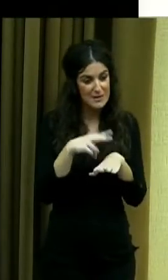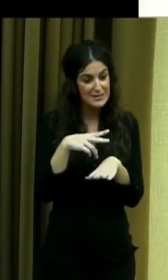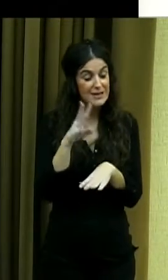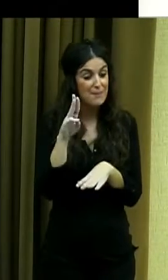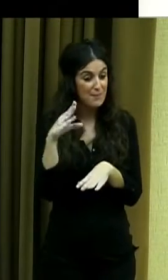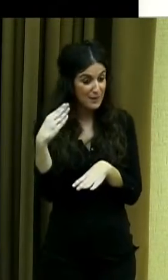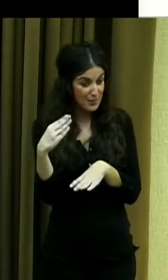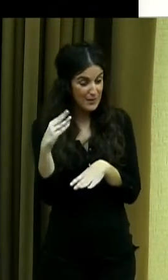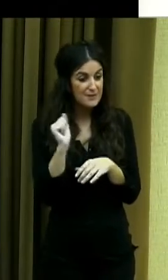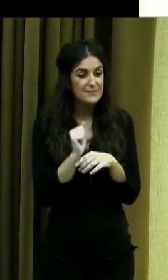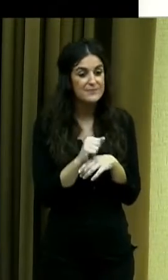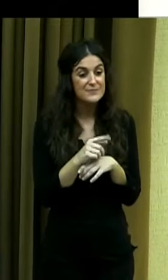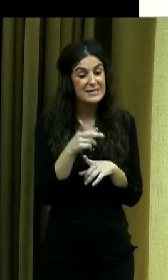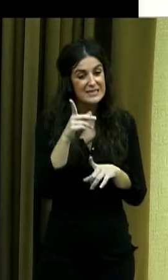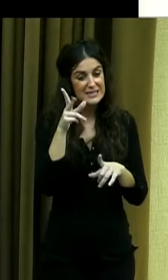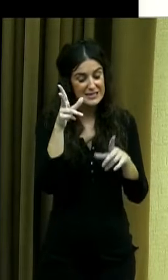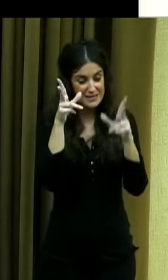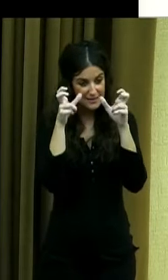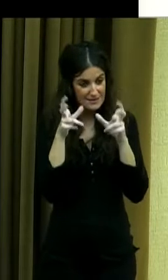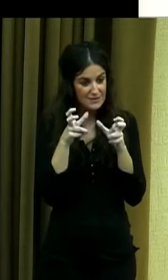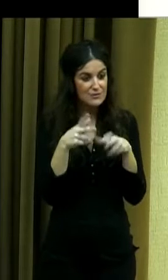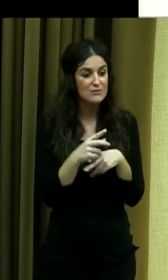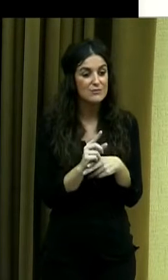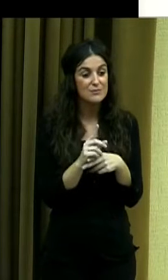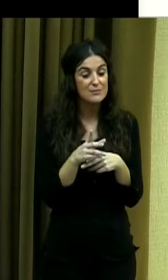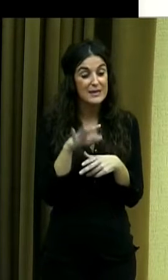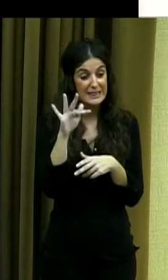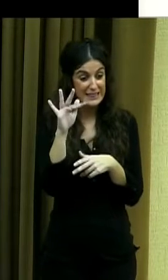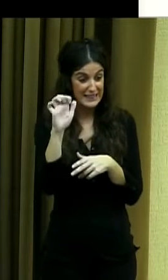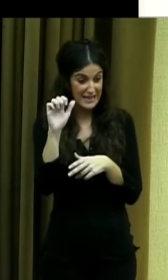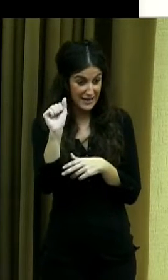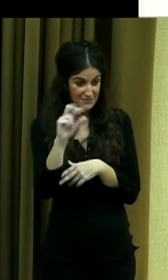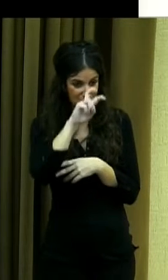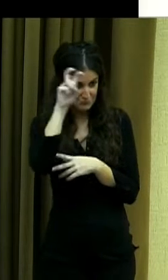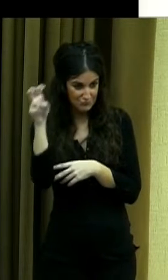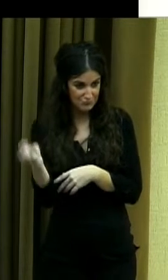trastornos neurosensoriales, trastornos del espectro autista, etc.